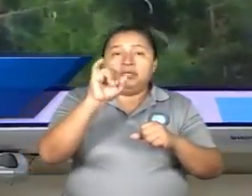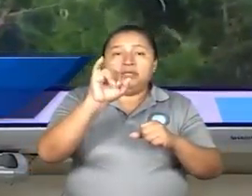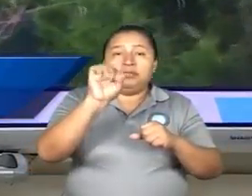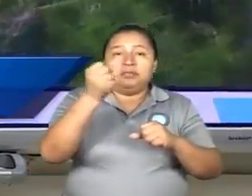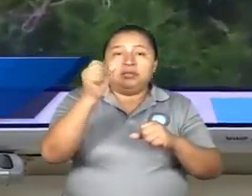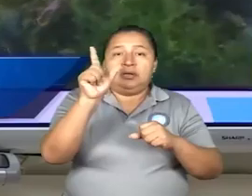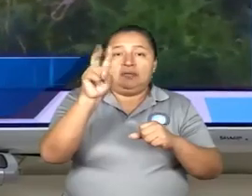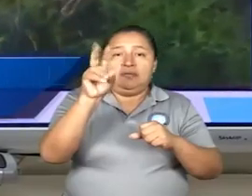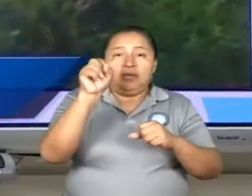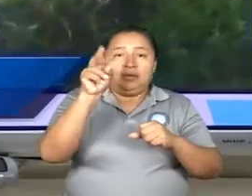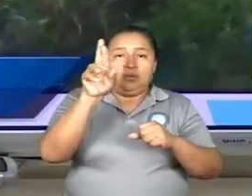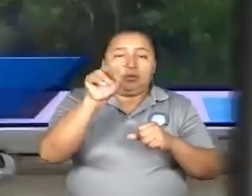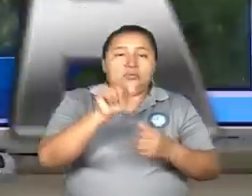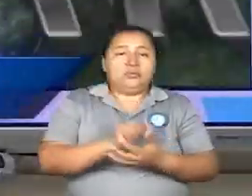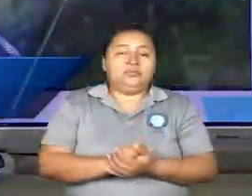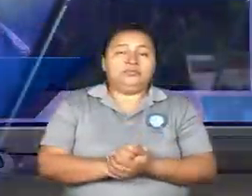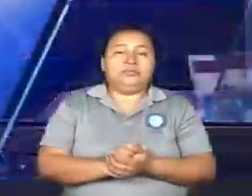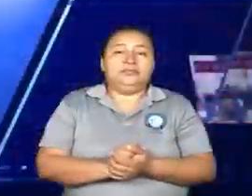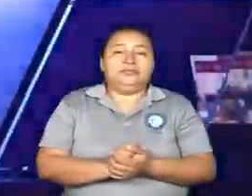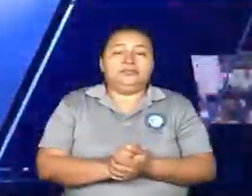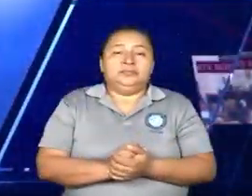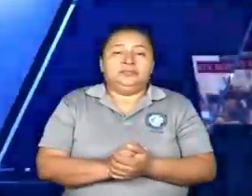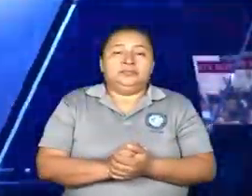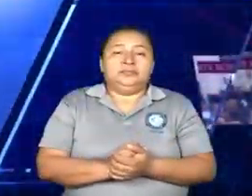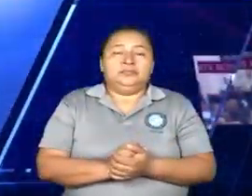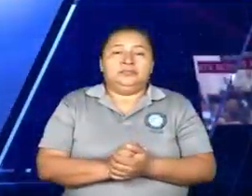ingeniero Salvador Mansell.